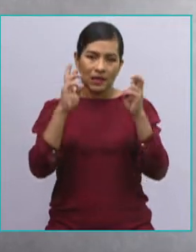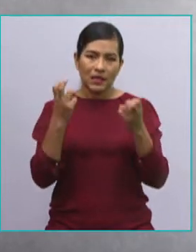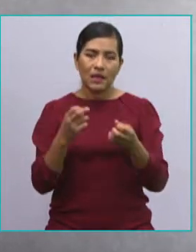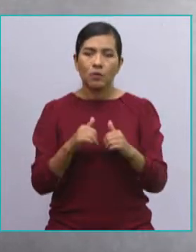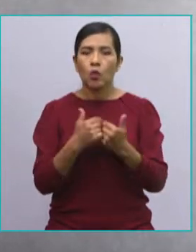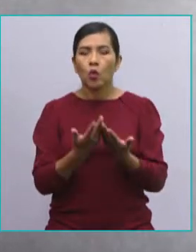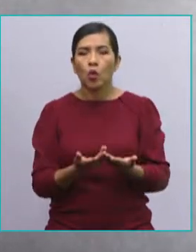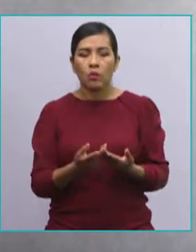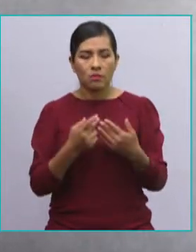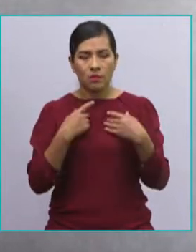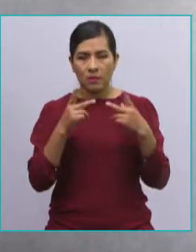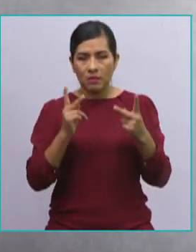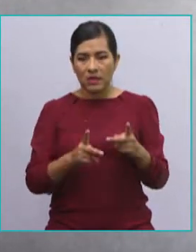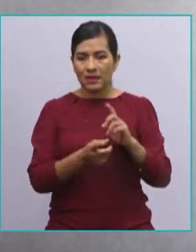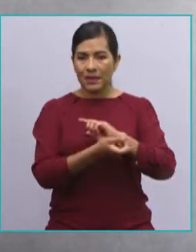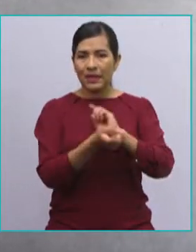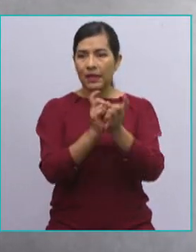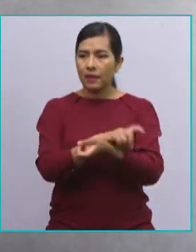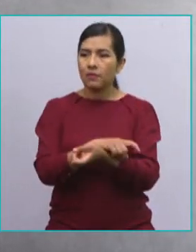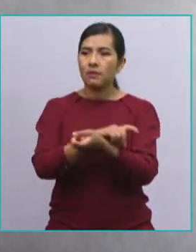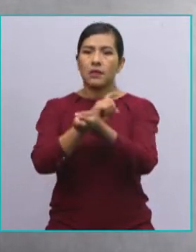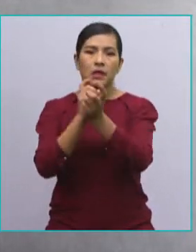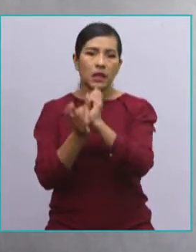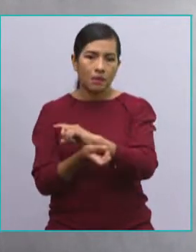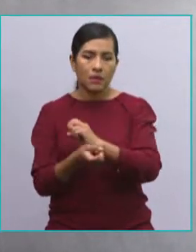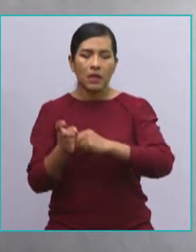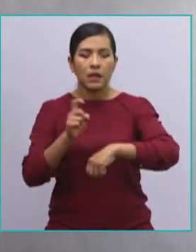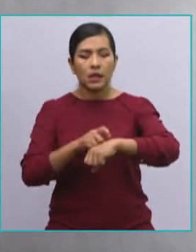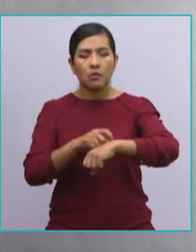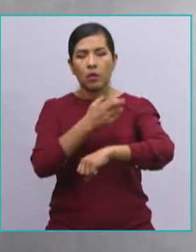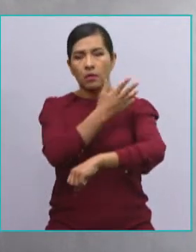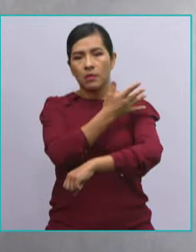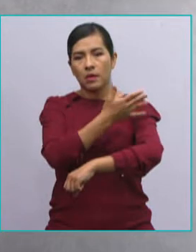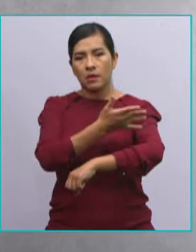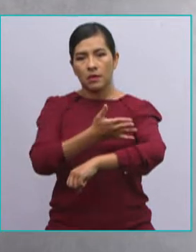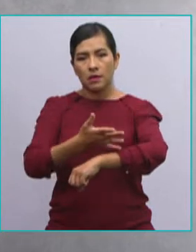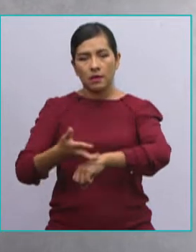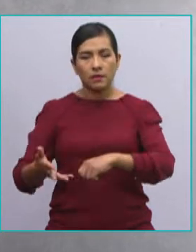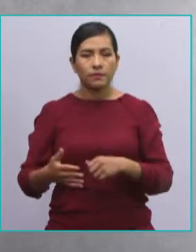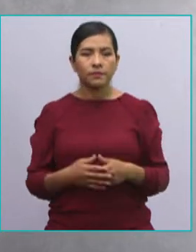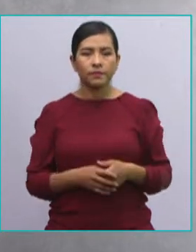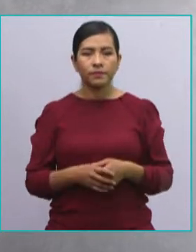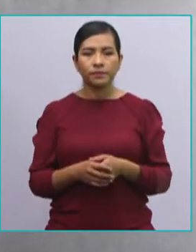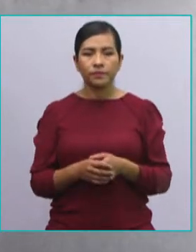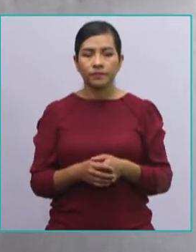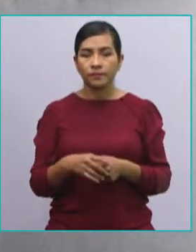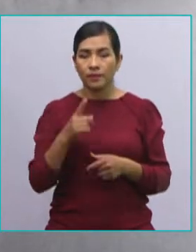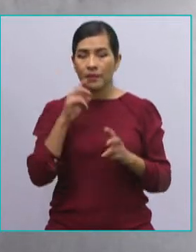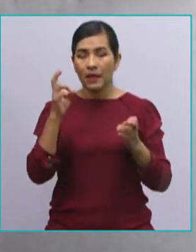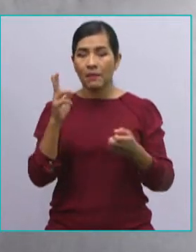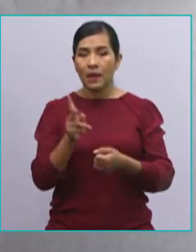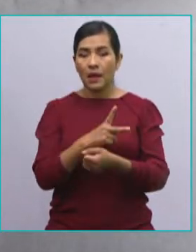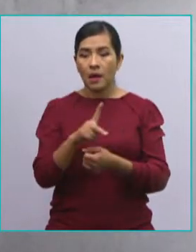de los cambios y del paso del tiempo poema